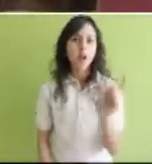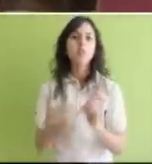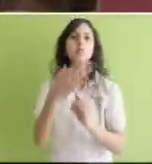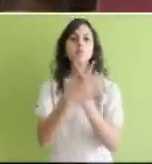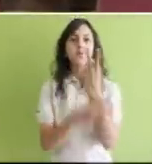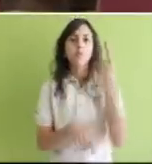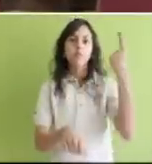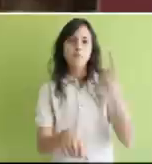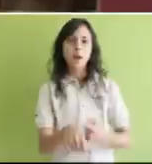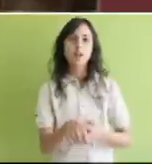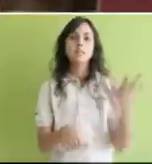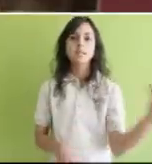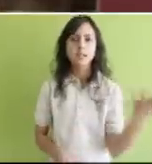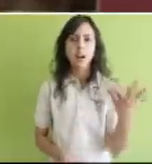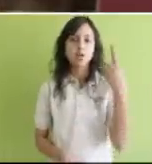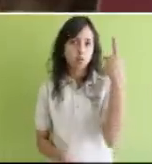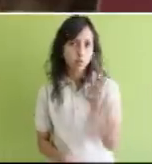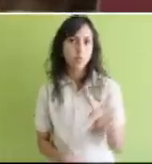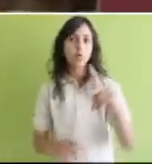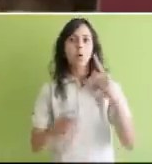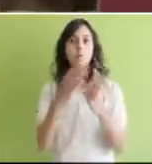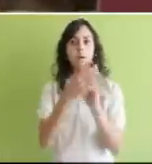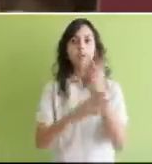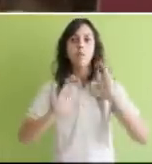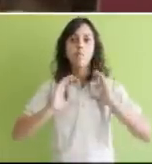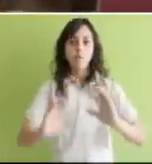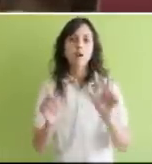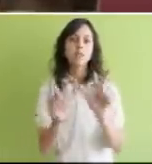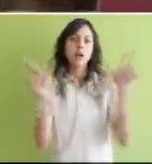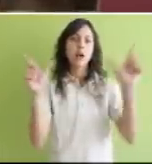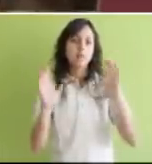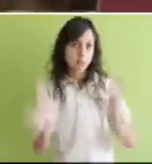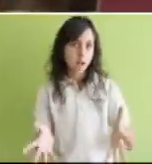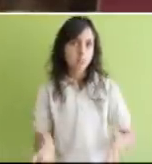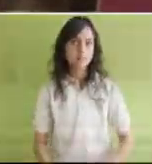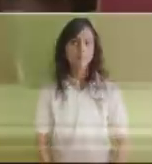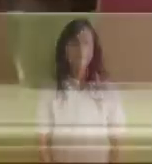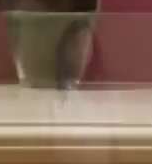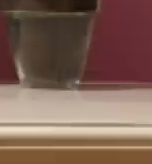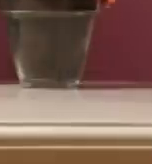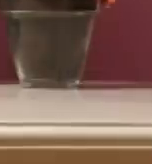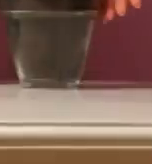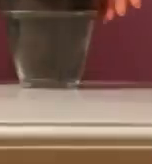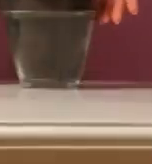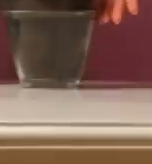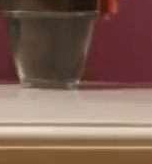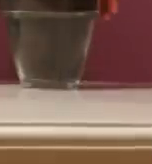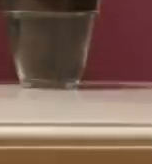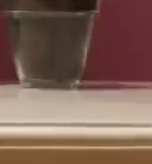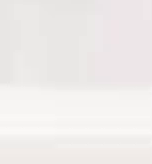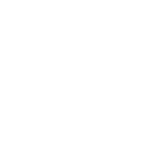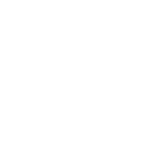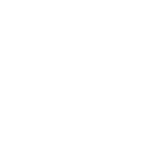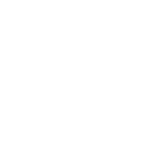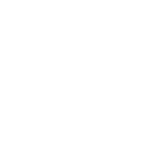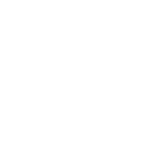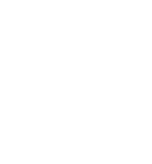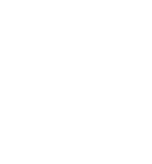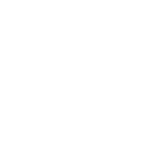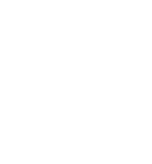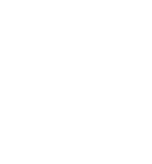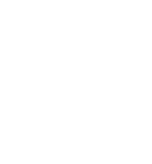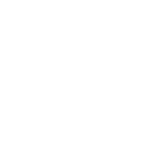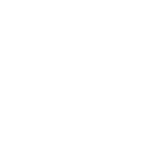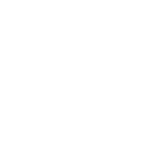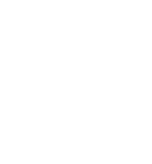Ahora ya sabes qué hacer en caso de plagas. ¿Estás listo para proteger a tus plantas? Tengo el poder.